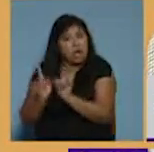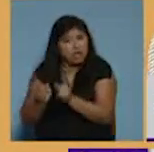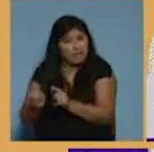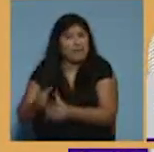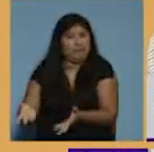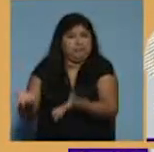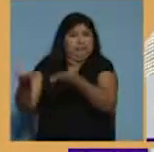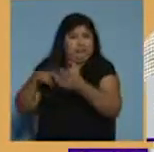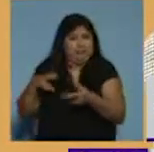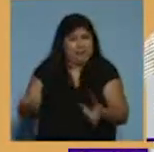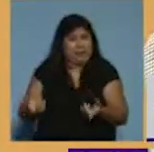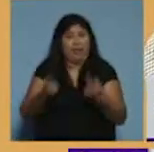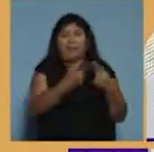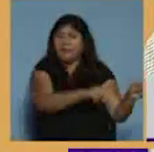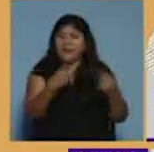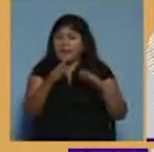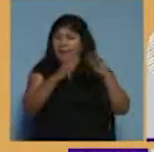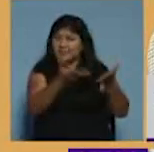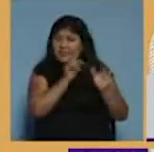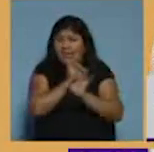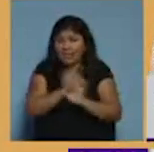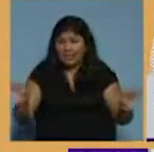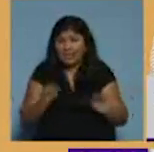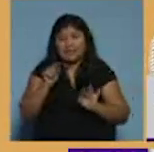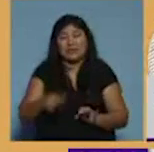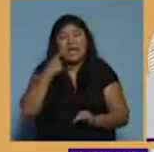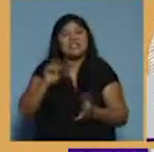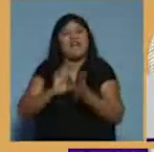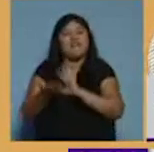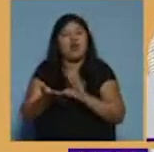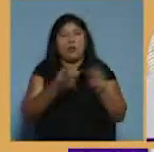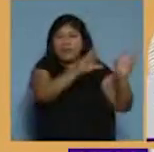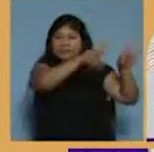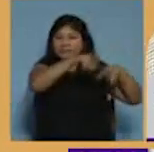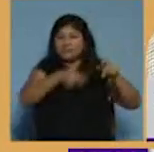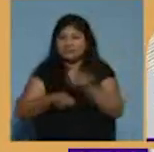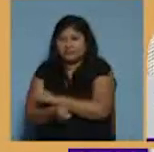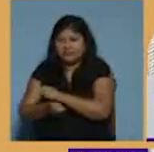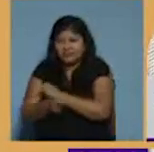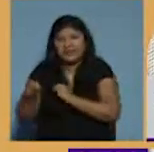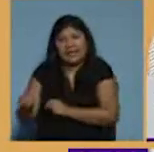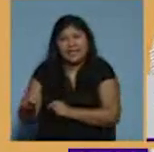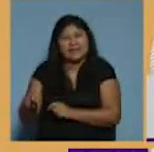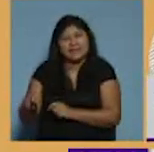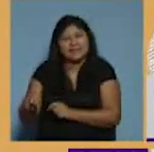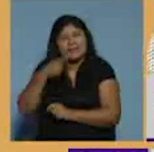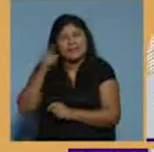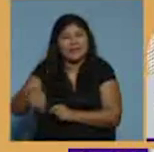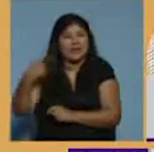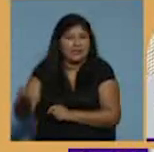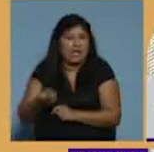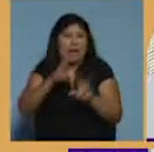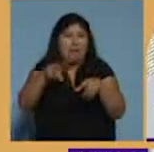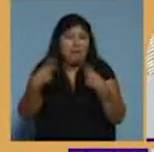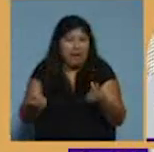por el lavado de activos también se está investigando en la que es conocida como la megacausa las